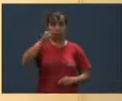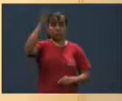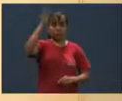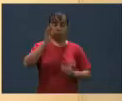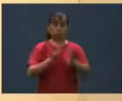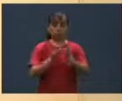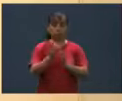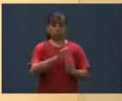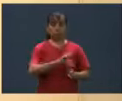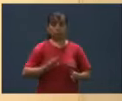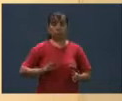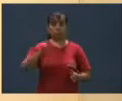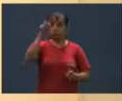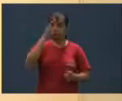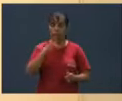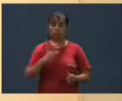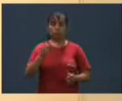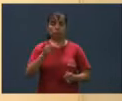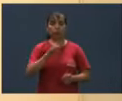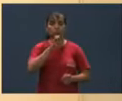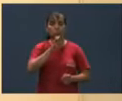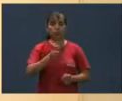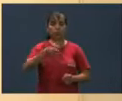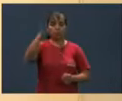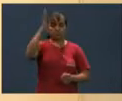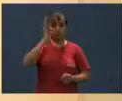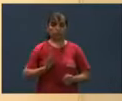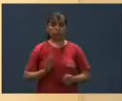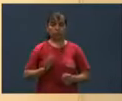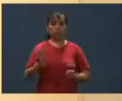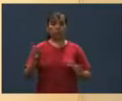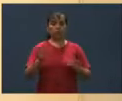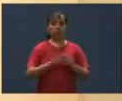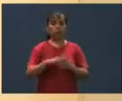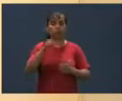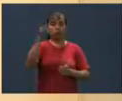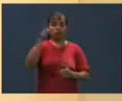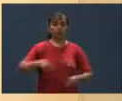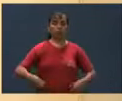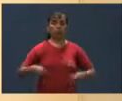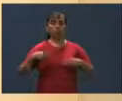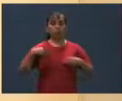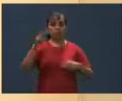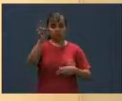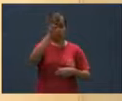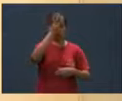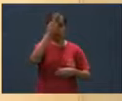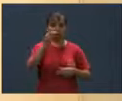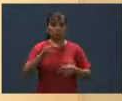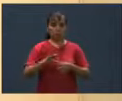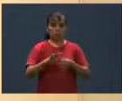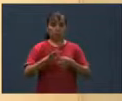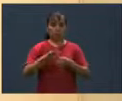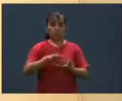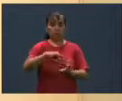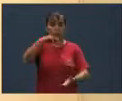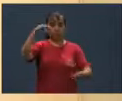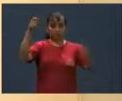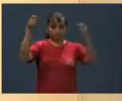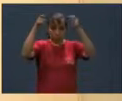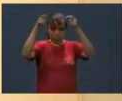Señor Jesucristo, tu Hijo, que es Dios y que contigo vive y reina en la unidad del Espíritu